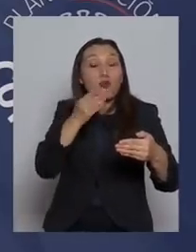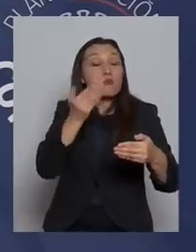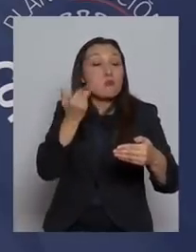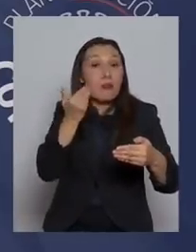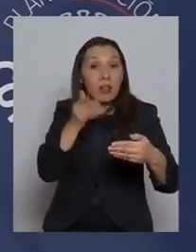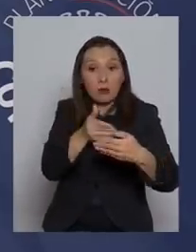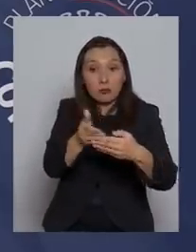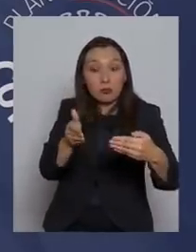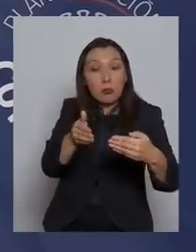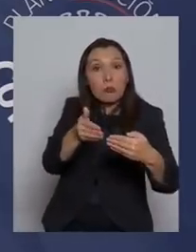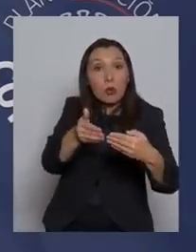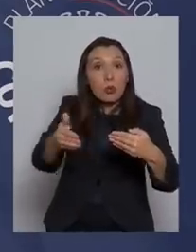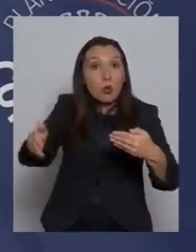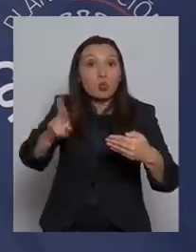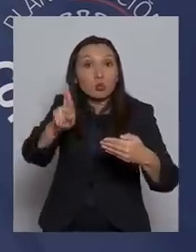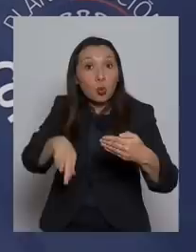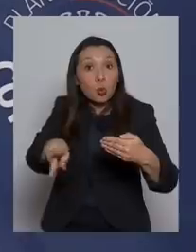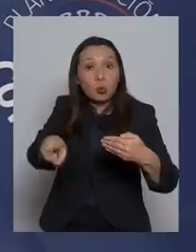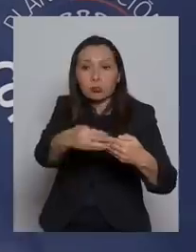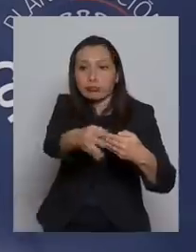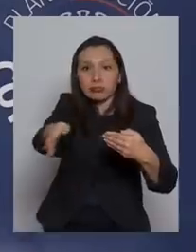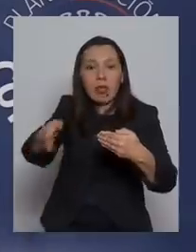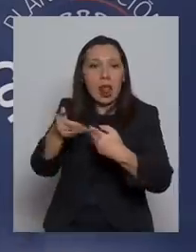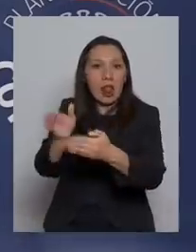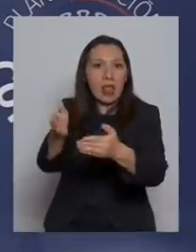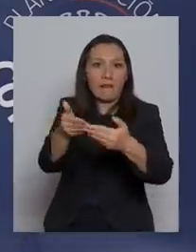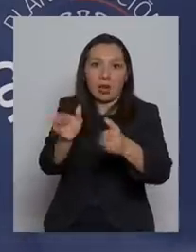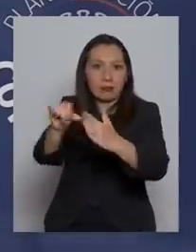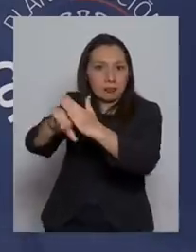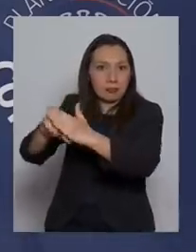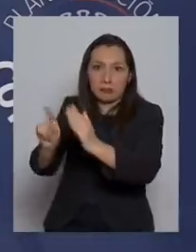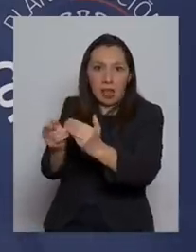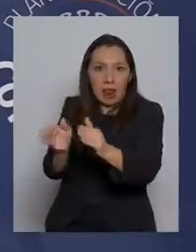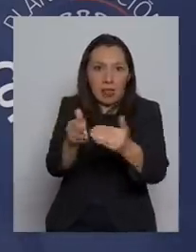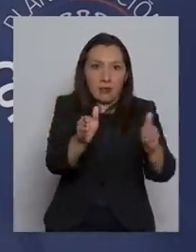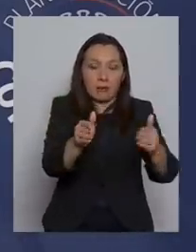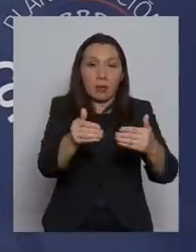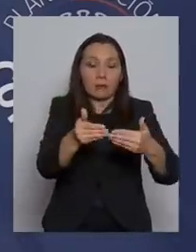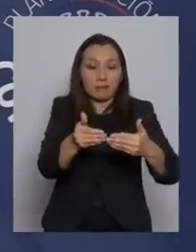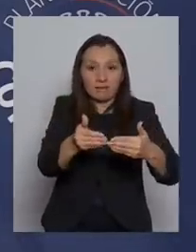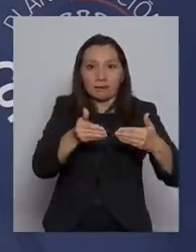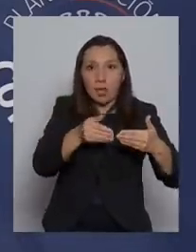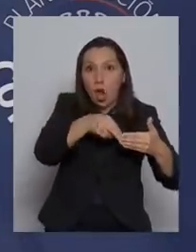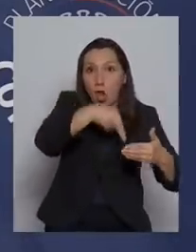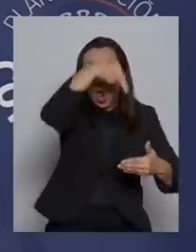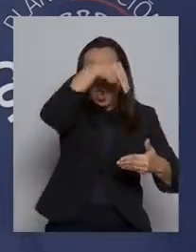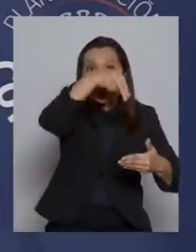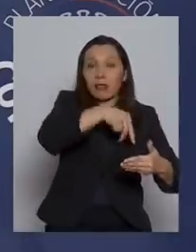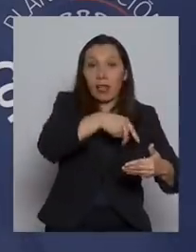nudo vial va a quedar libre de cuarentena, y lo que está al norte